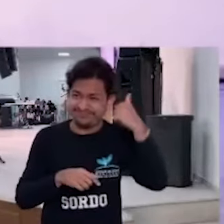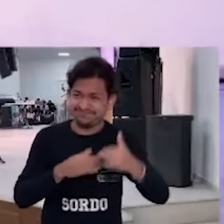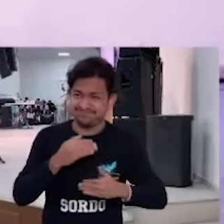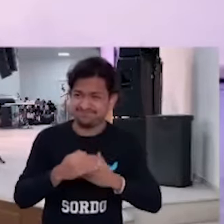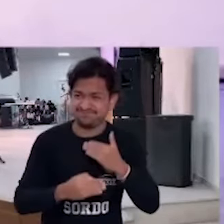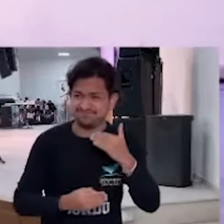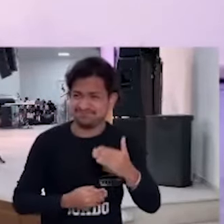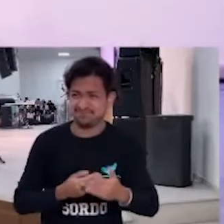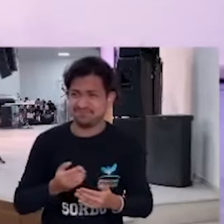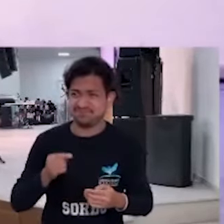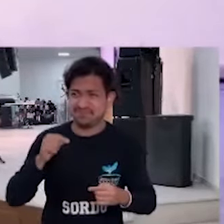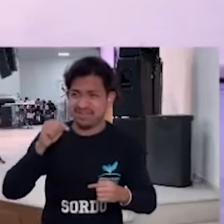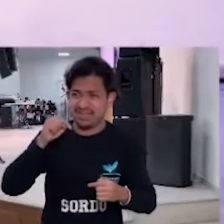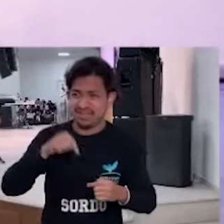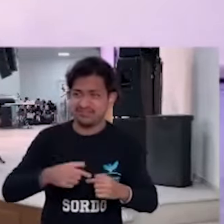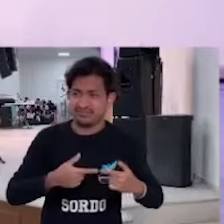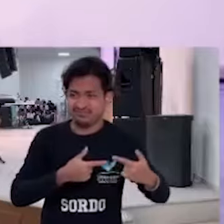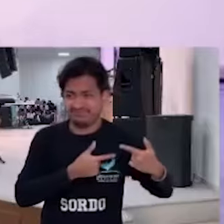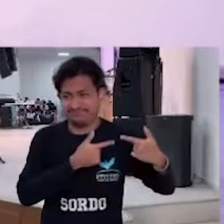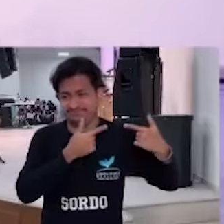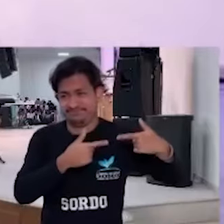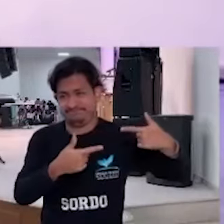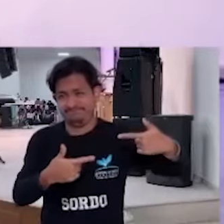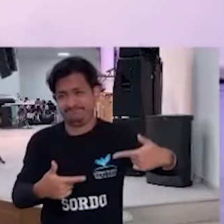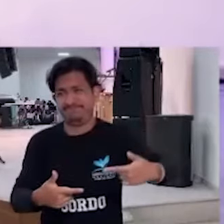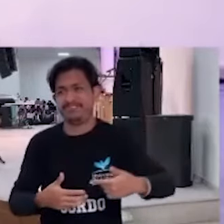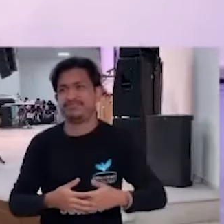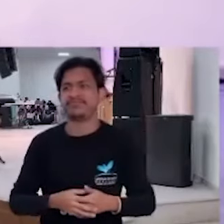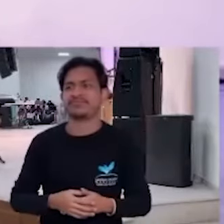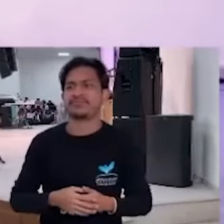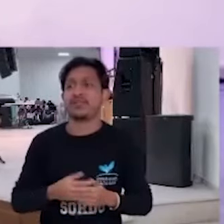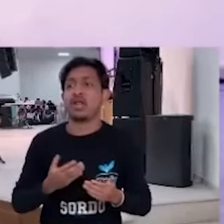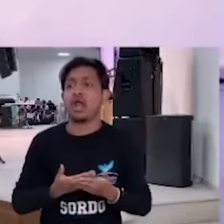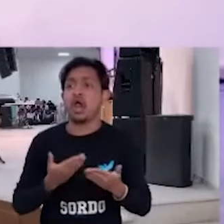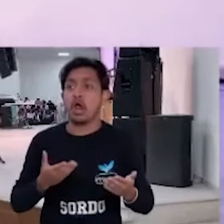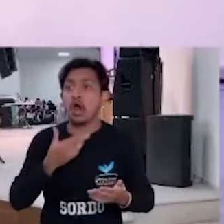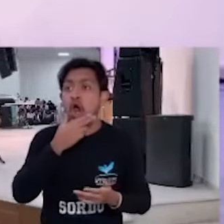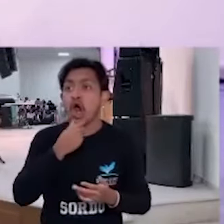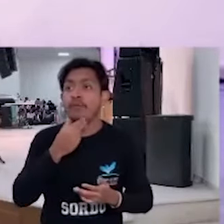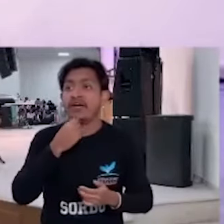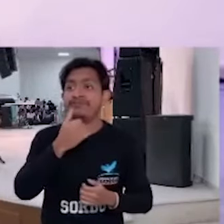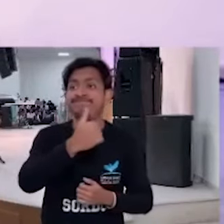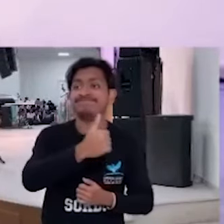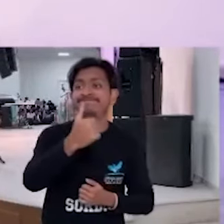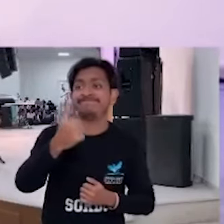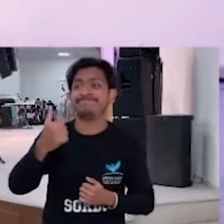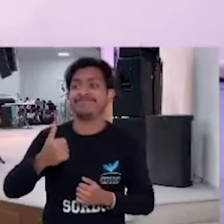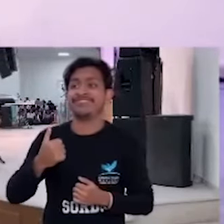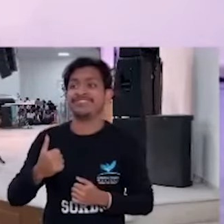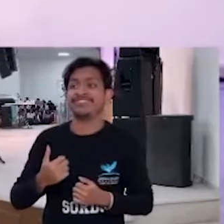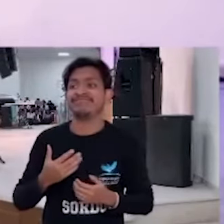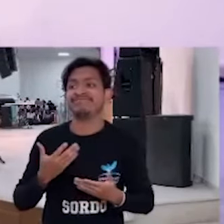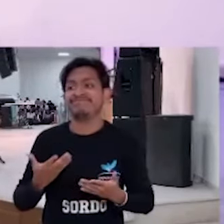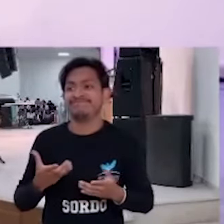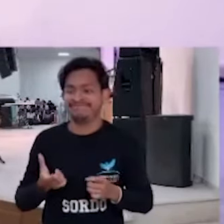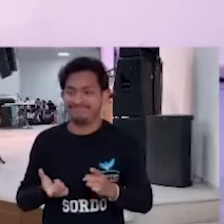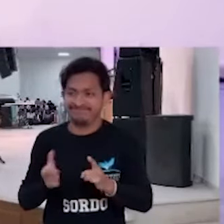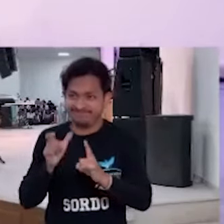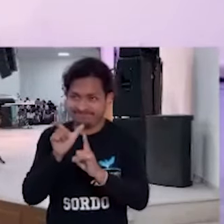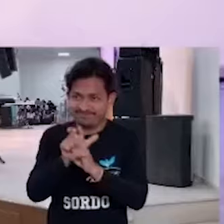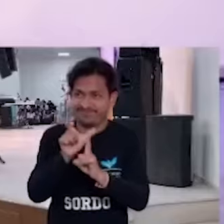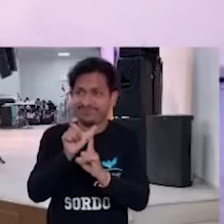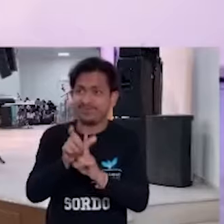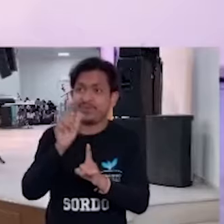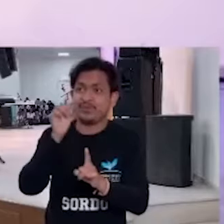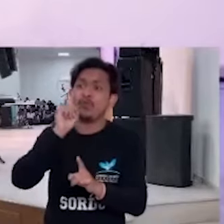para proteger a nuestras esposas, para cuidar de ellas, para orar por ellas, para ministrarles, para aconsejarles,